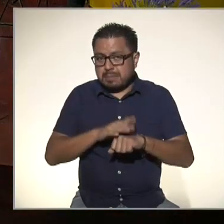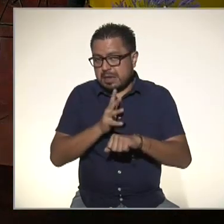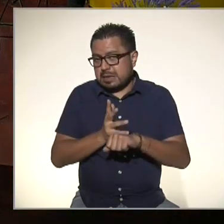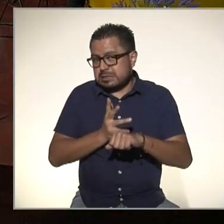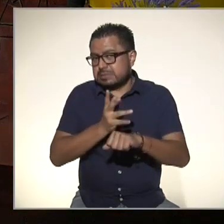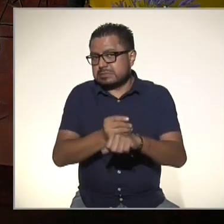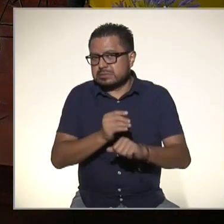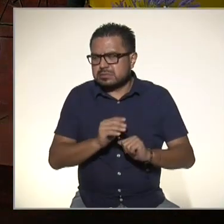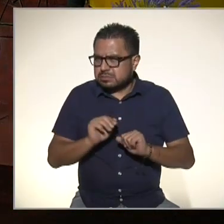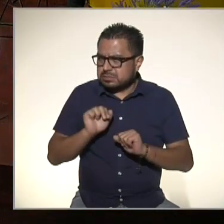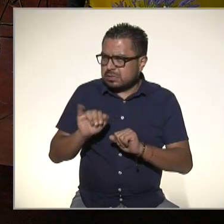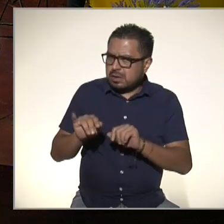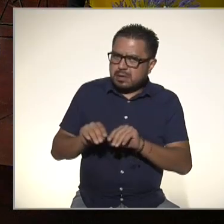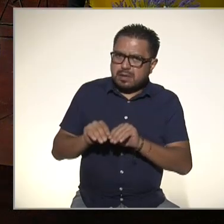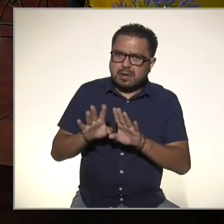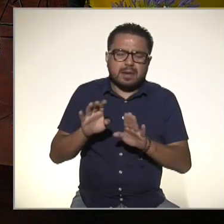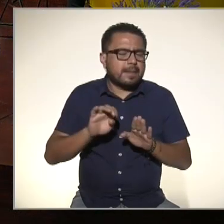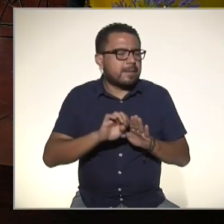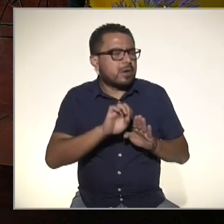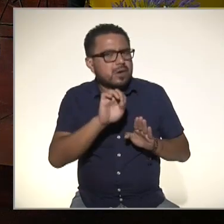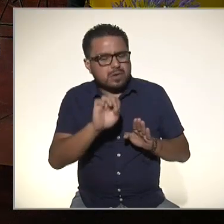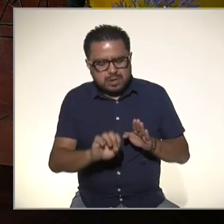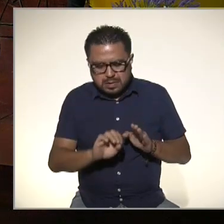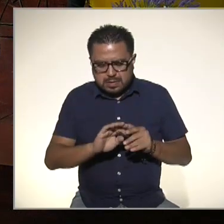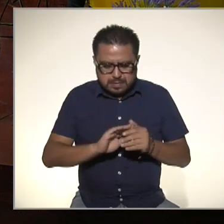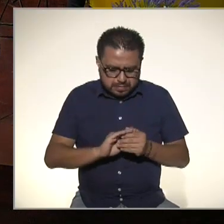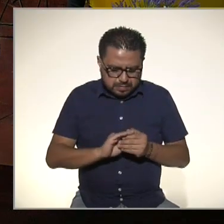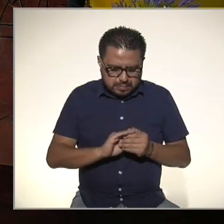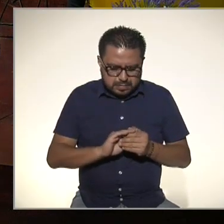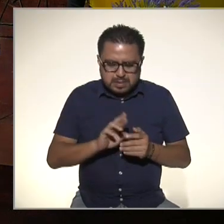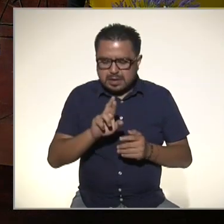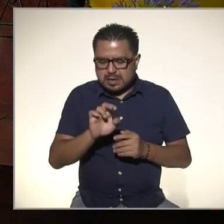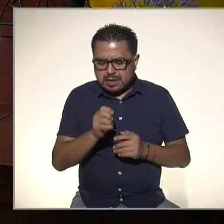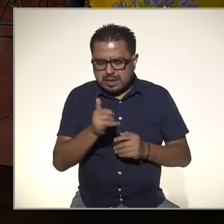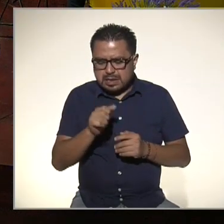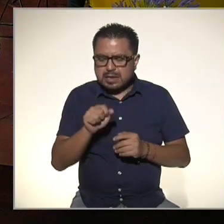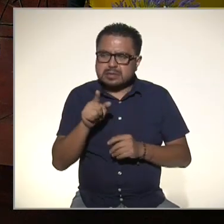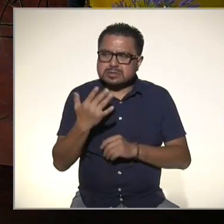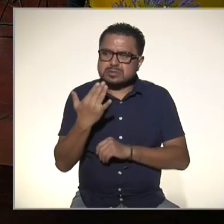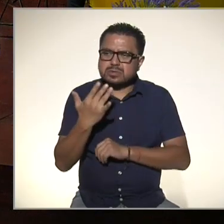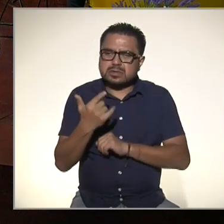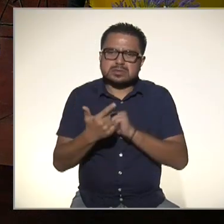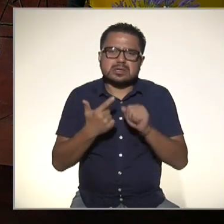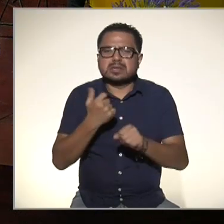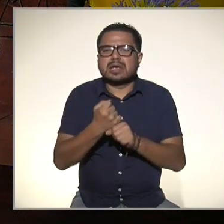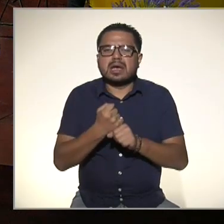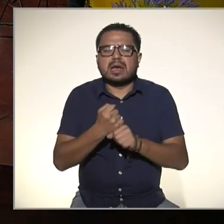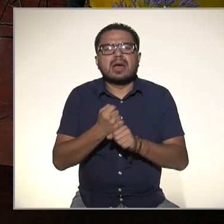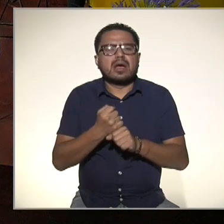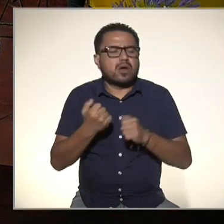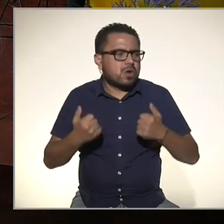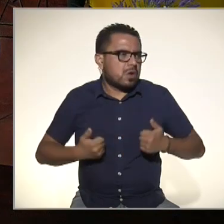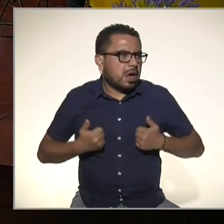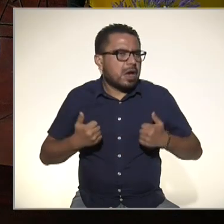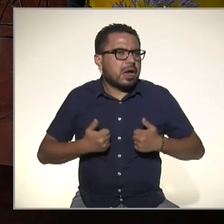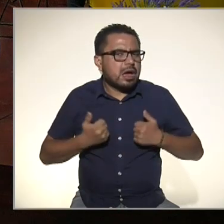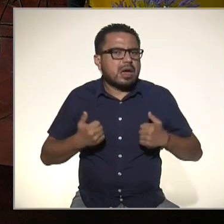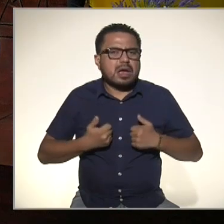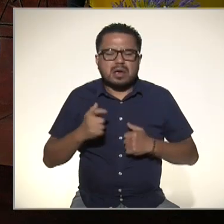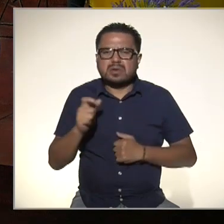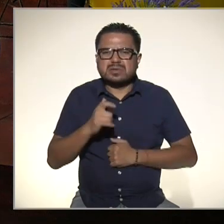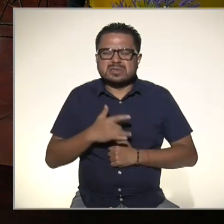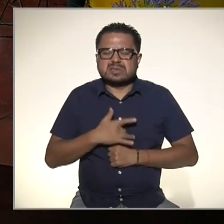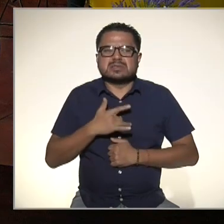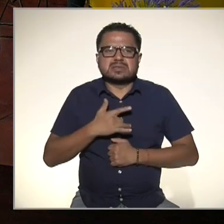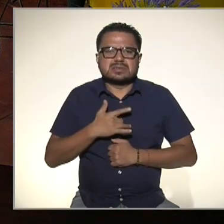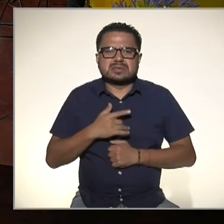claro, por supuesto. Mira, Citlali. por ejemplo, Reyes Jesús tiene 57 años y dice que de joven, al excitarse, le